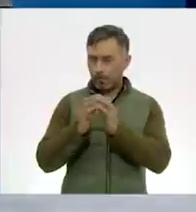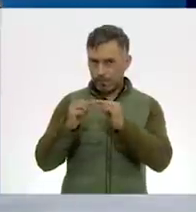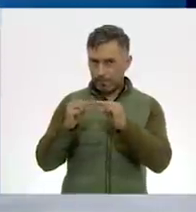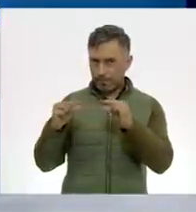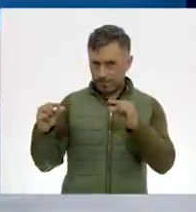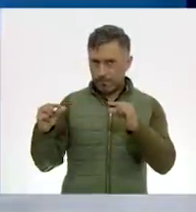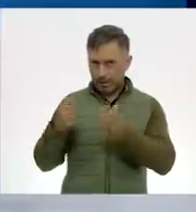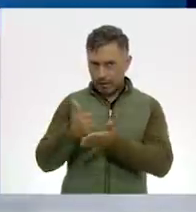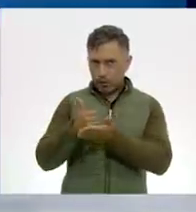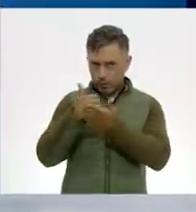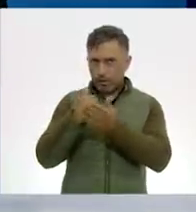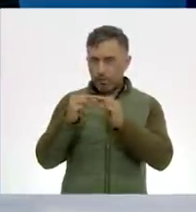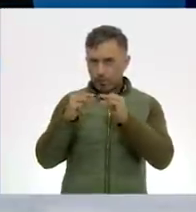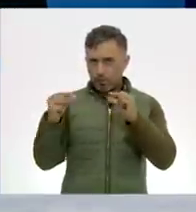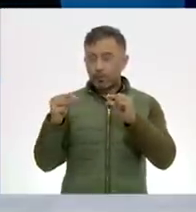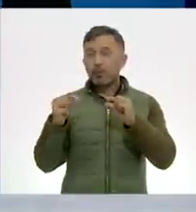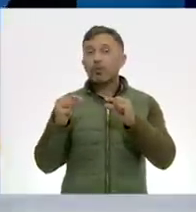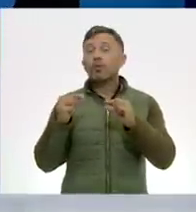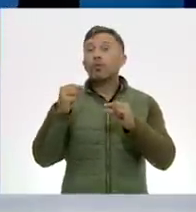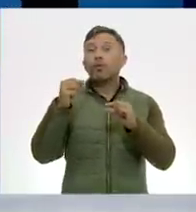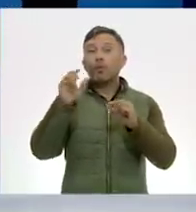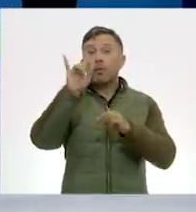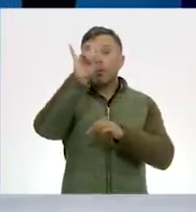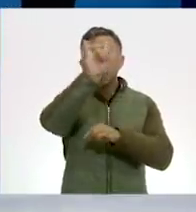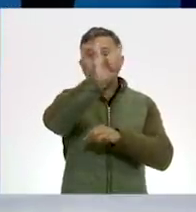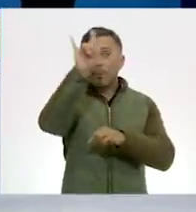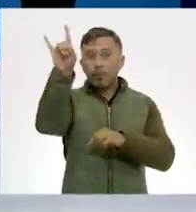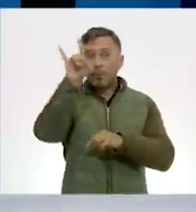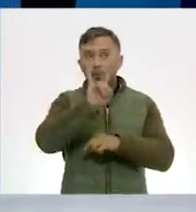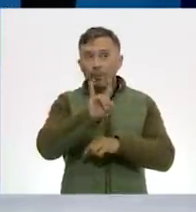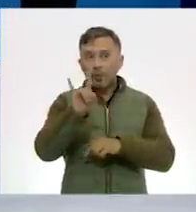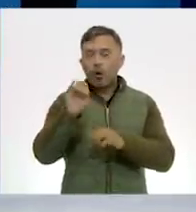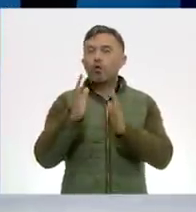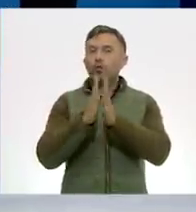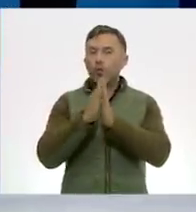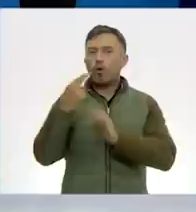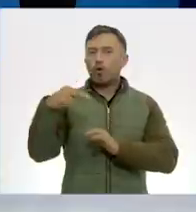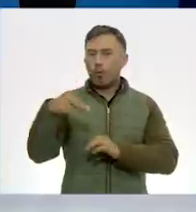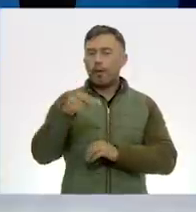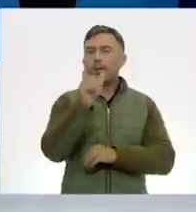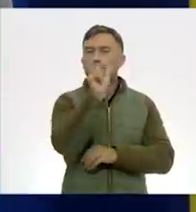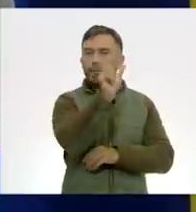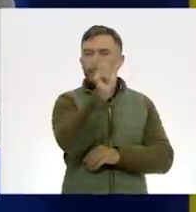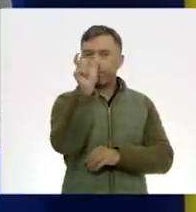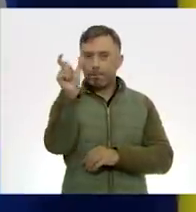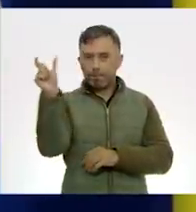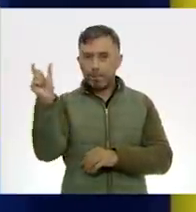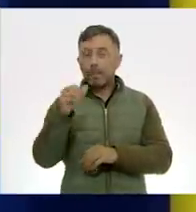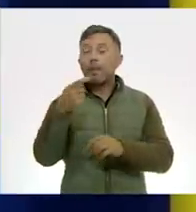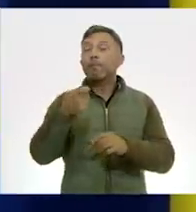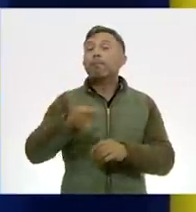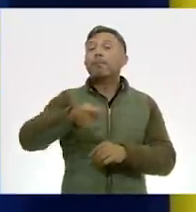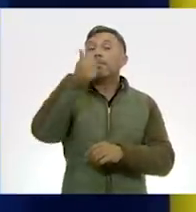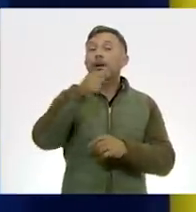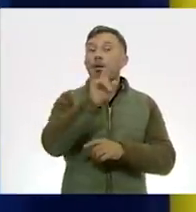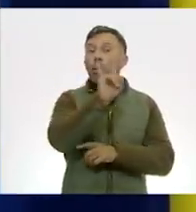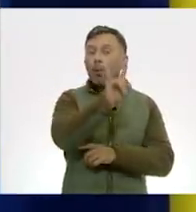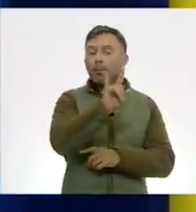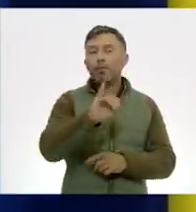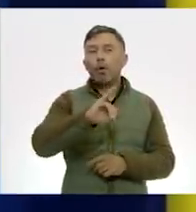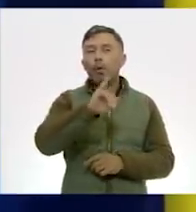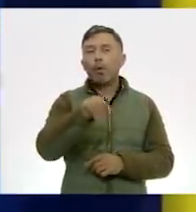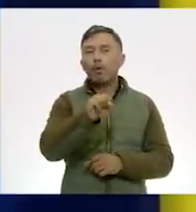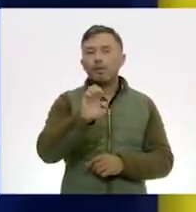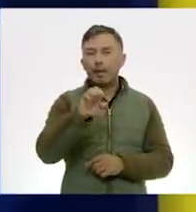que sí. colocándoles su nombre a cada uno debajo de su... Aquí el primero imagen. que me aparece es José María